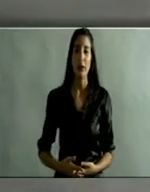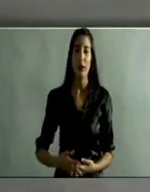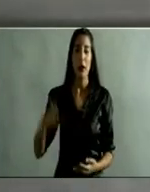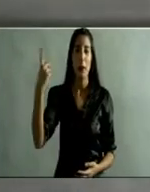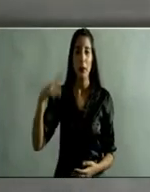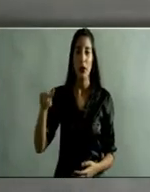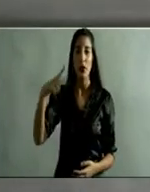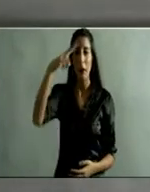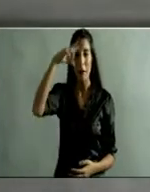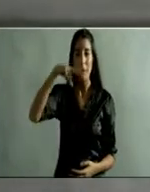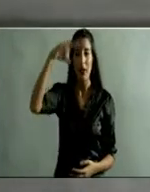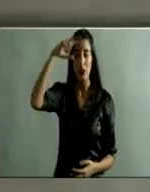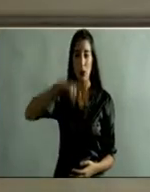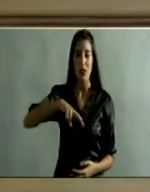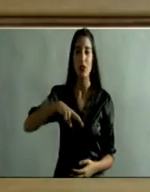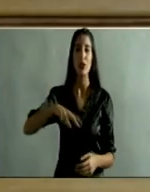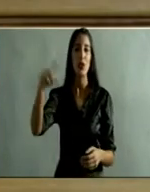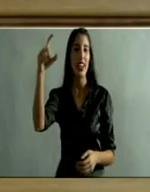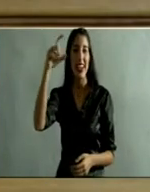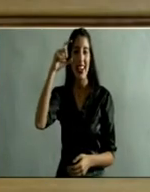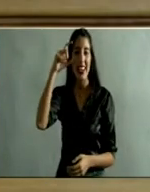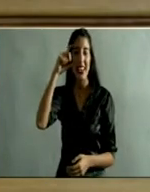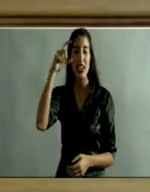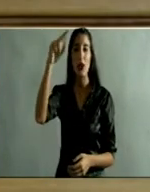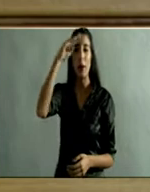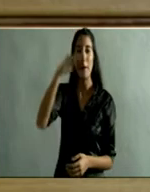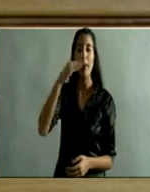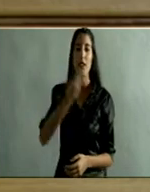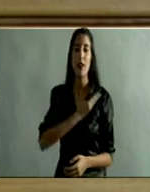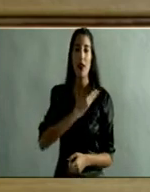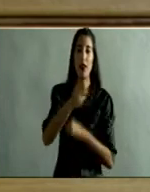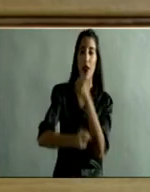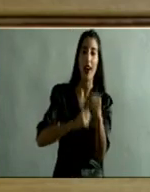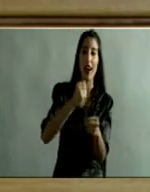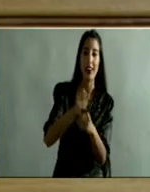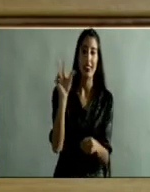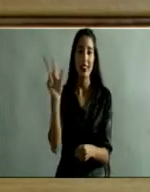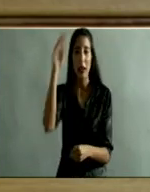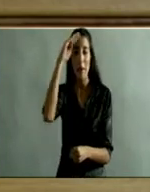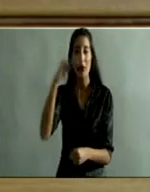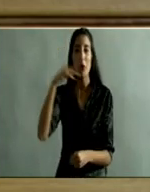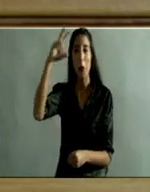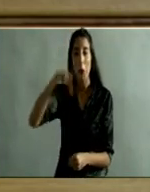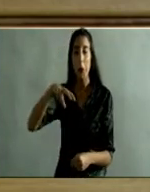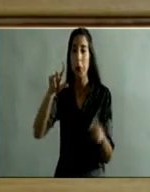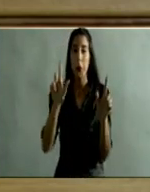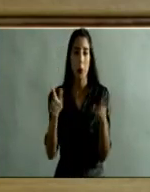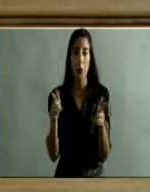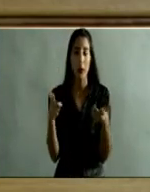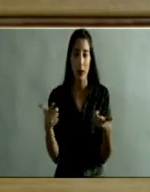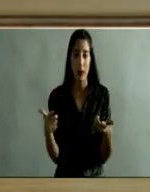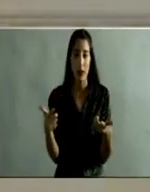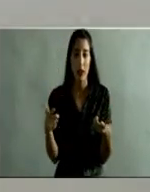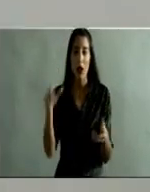No vino en enero, tampoco pasó en febrero Y así llegó hasta tres meses en que no venía mi menstruación Donde los